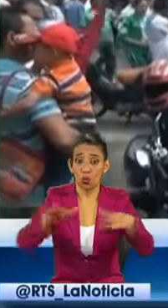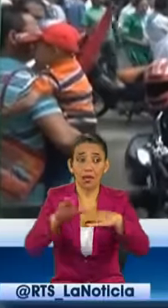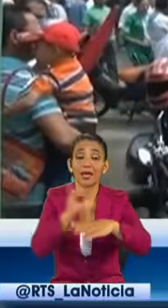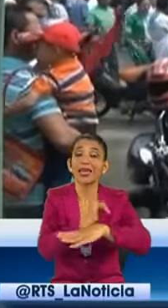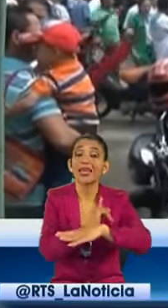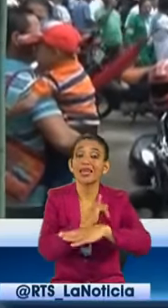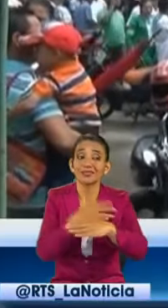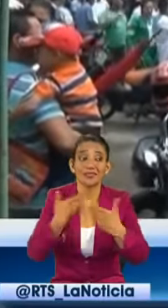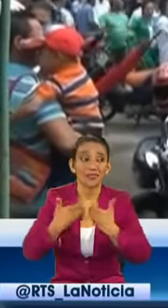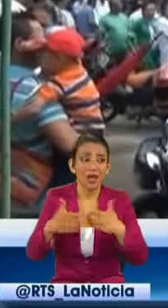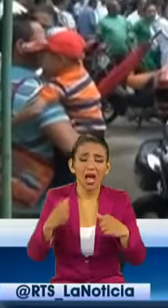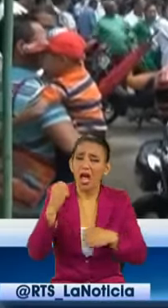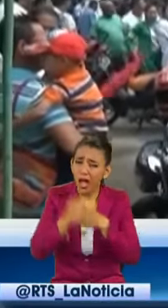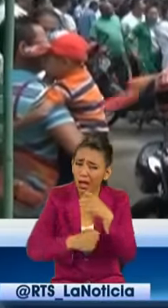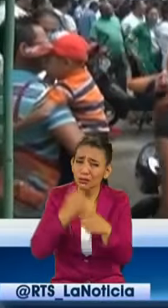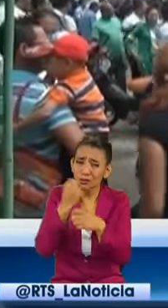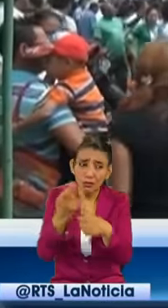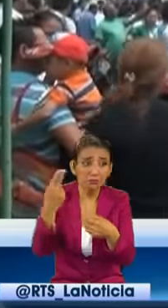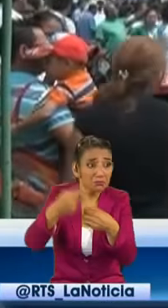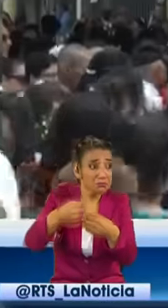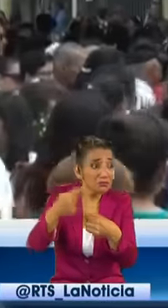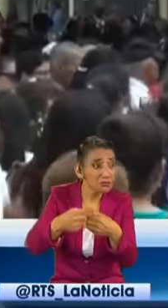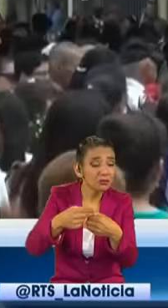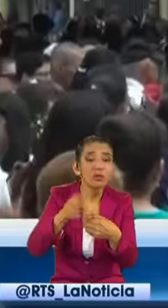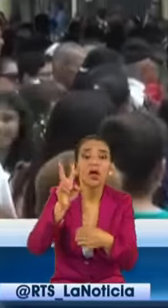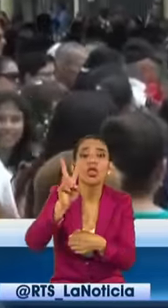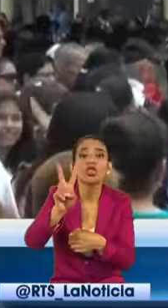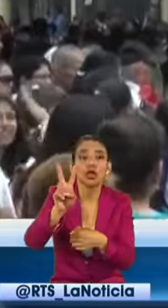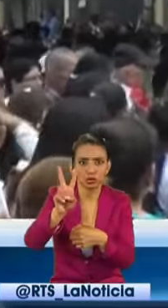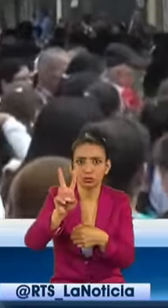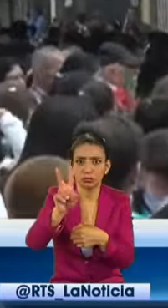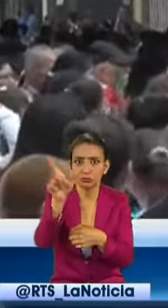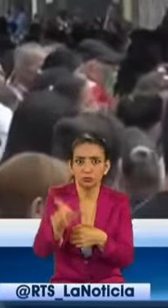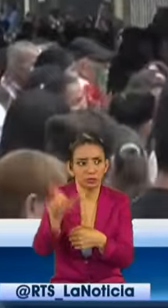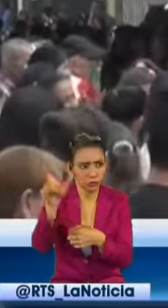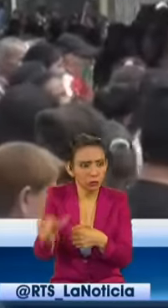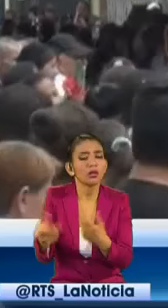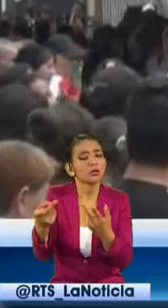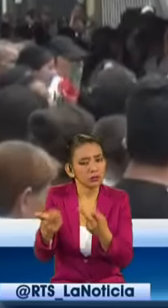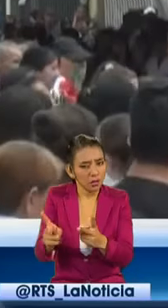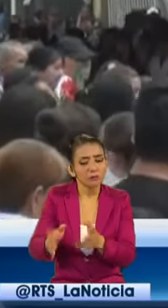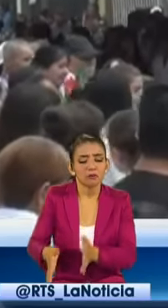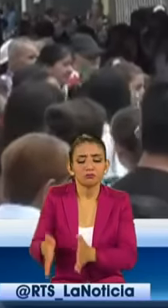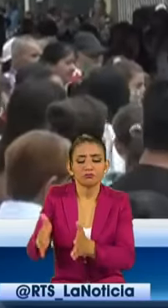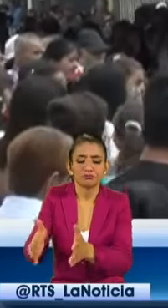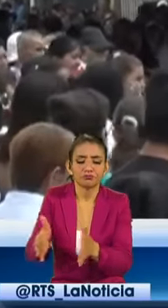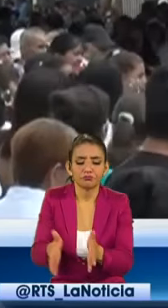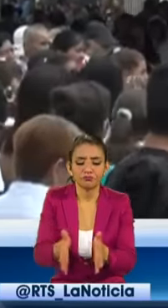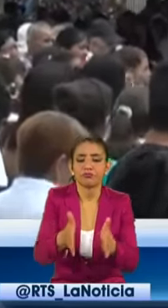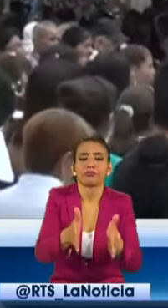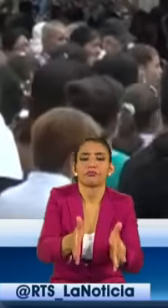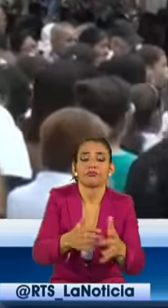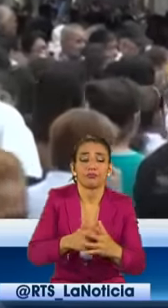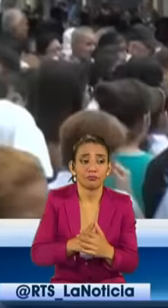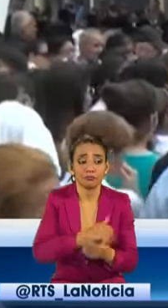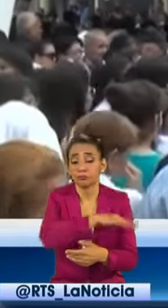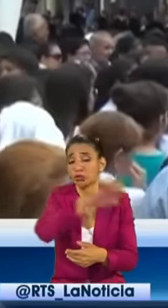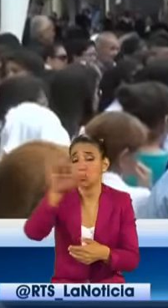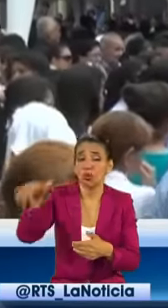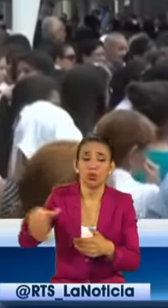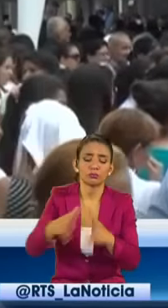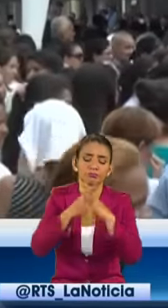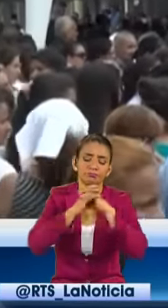la que por años asistieron, otros dos integrantes de la misma familia también recibieron velación. En una oración se